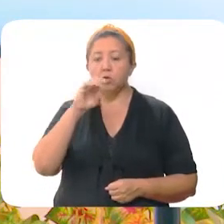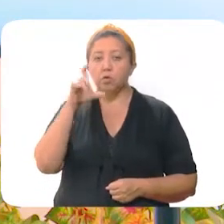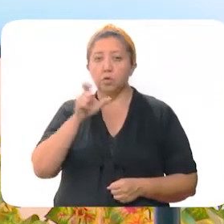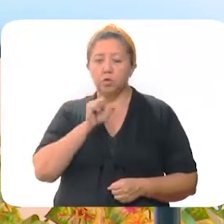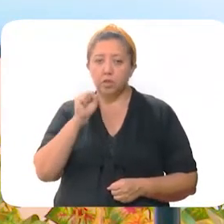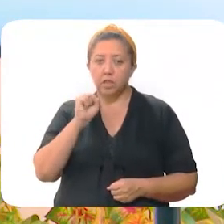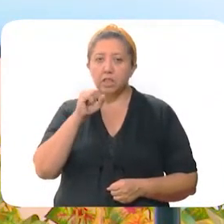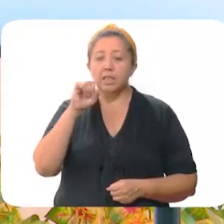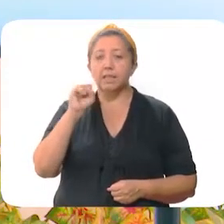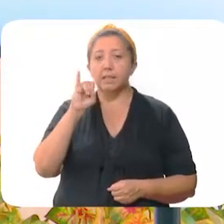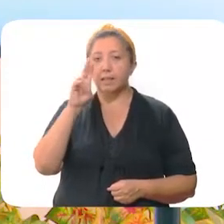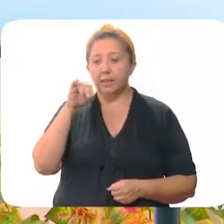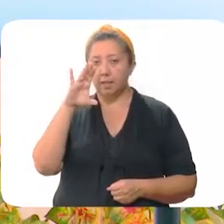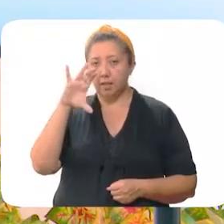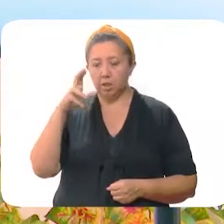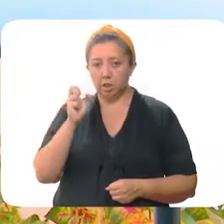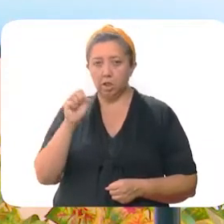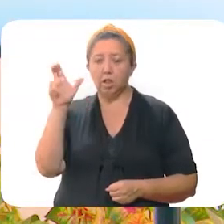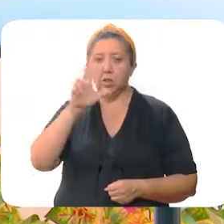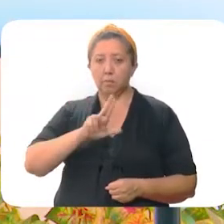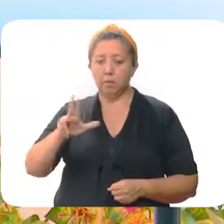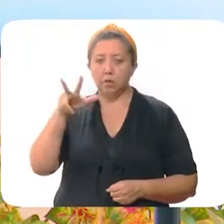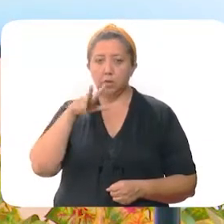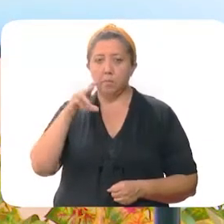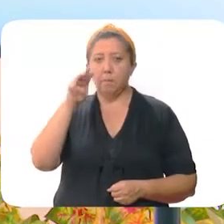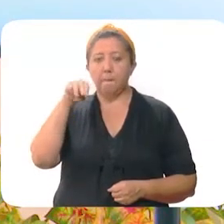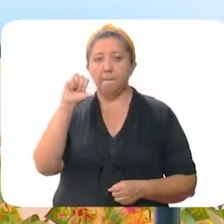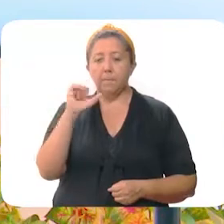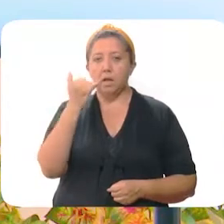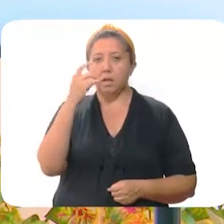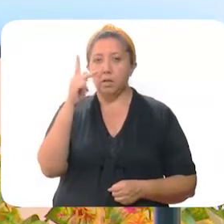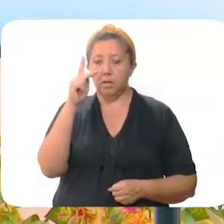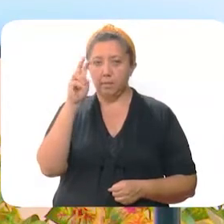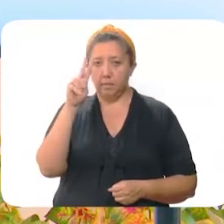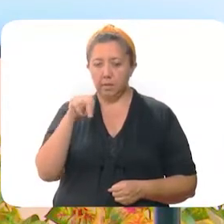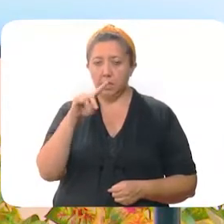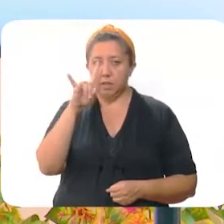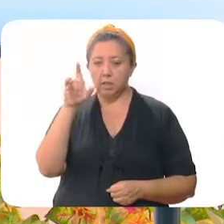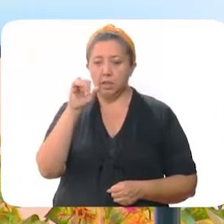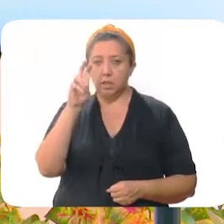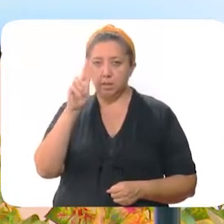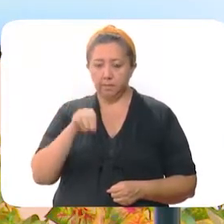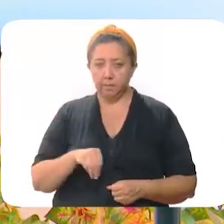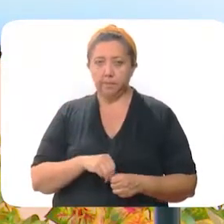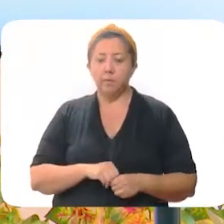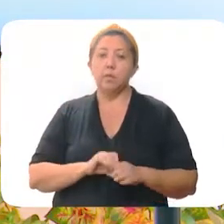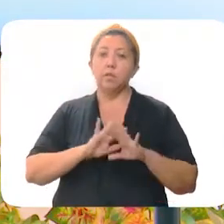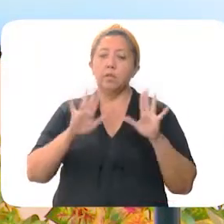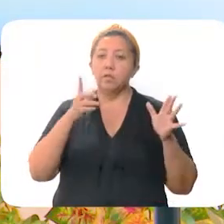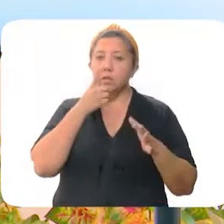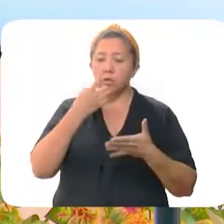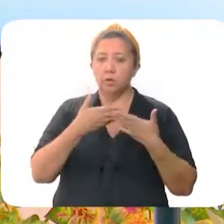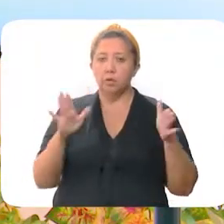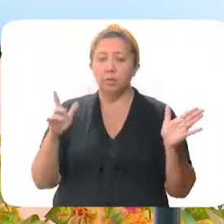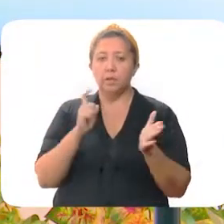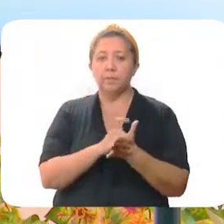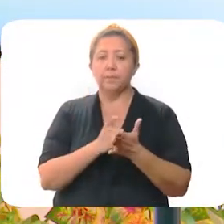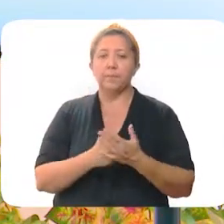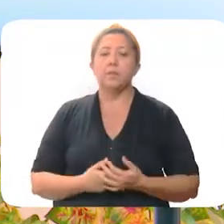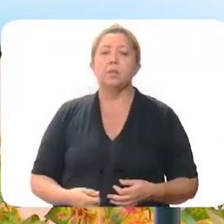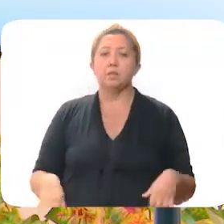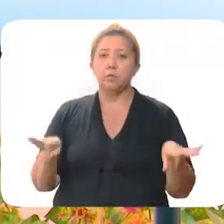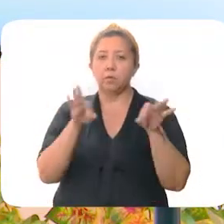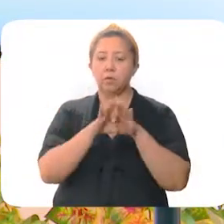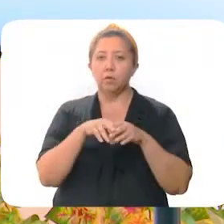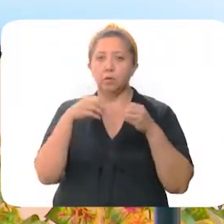Xochel y Sinanché. El martes 18 en Mayapán, Copomá y Silán de Bravo. Como se ha señalado en la reapertura económica,